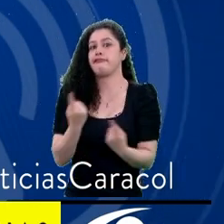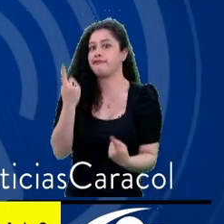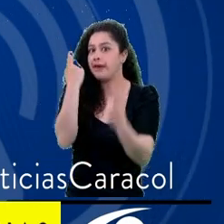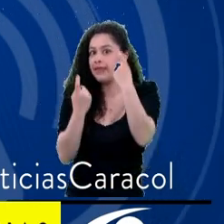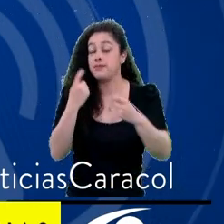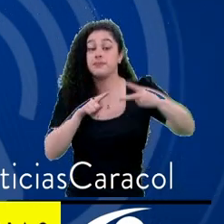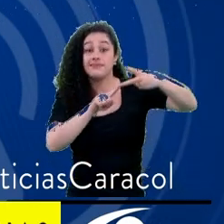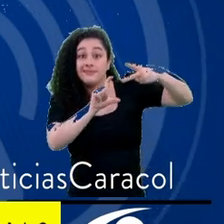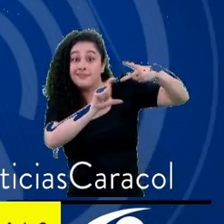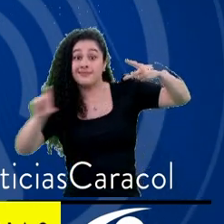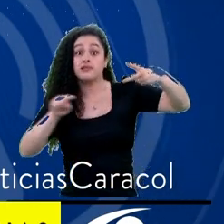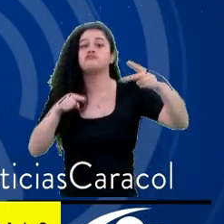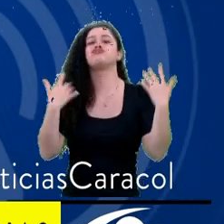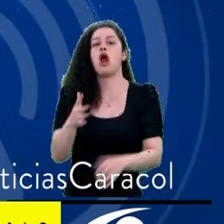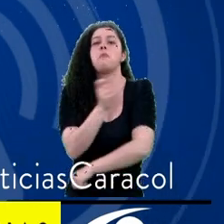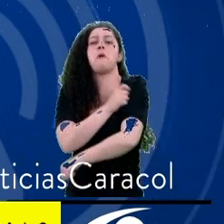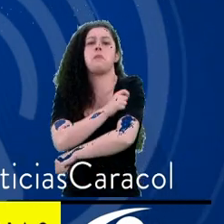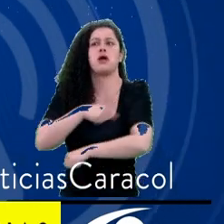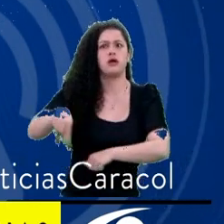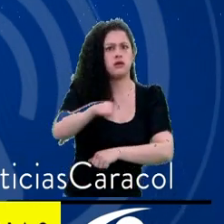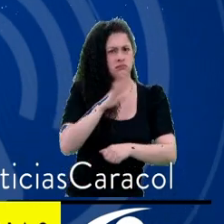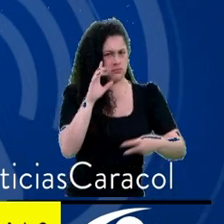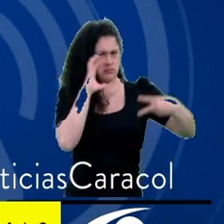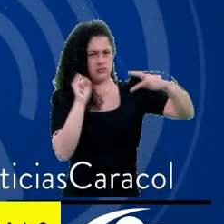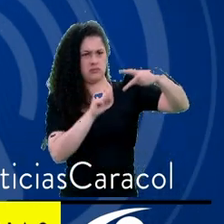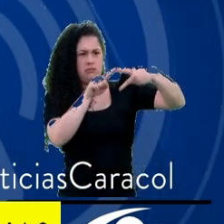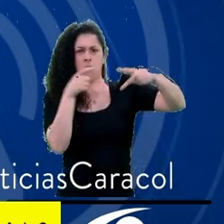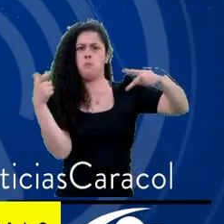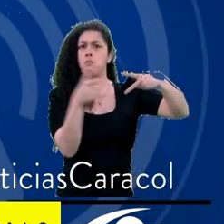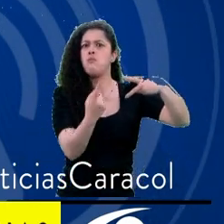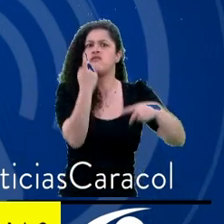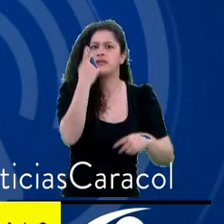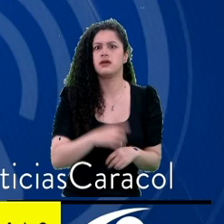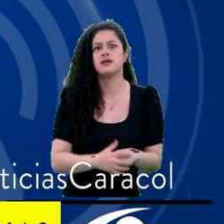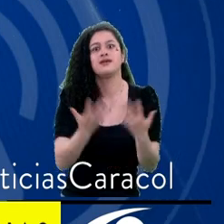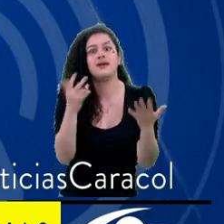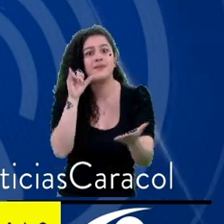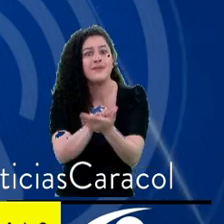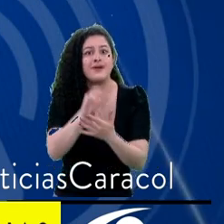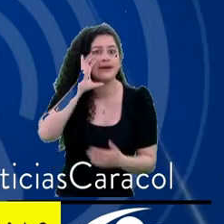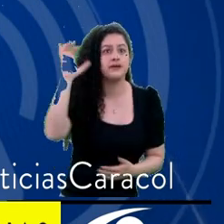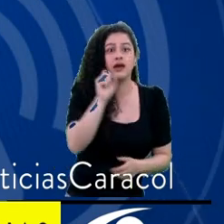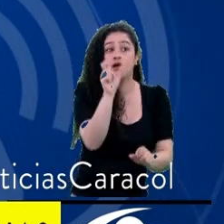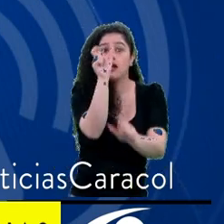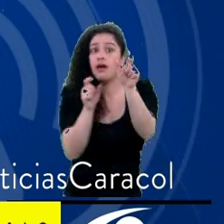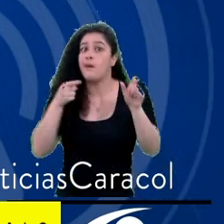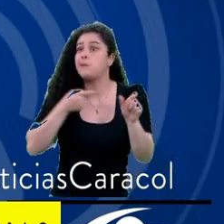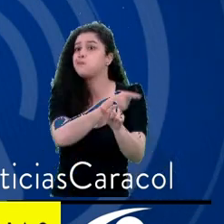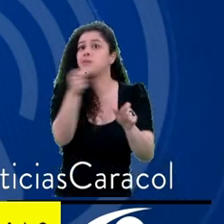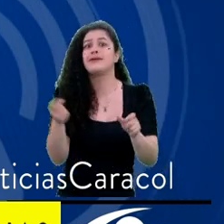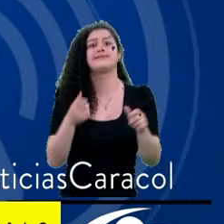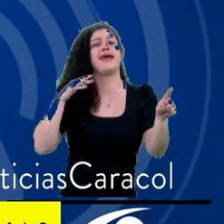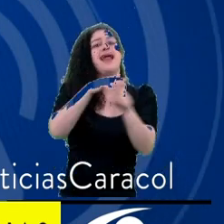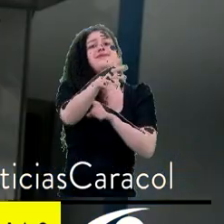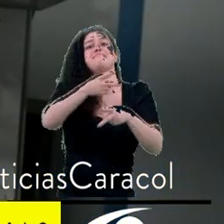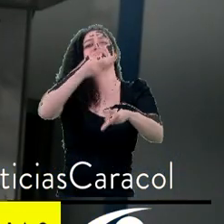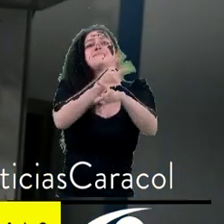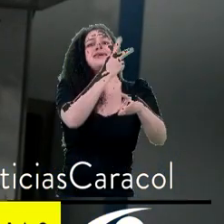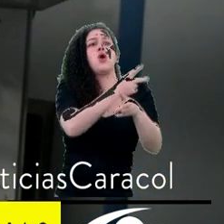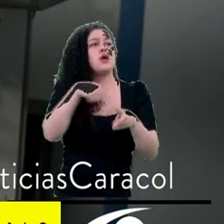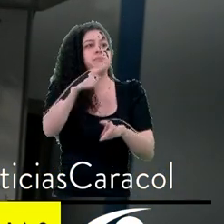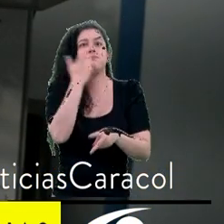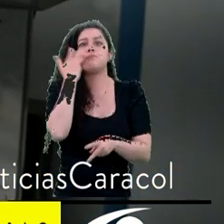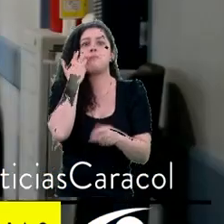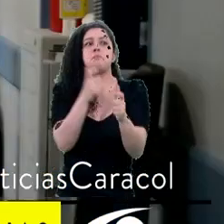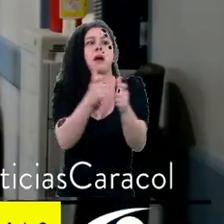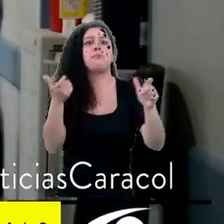porque ahí es donde hay que salvar vidas, ahí es donde posiblemente podemos encontrar mayor riesgo de enfermedad y de muerte. La ocupación